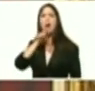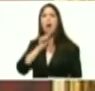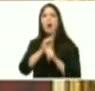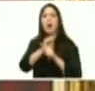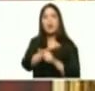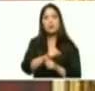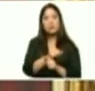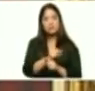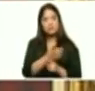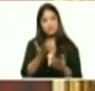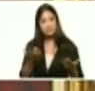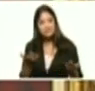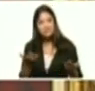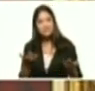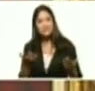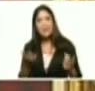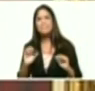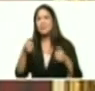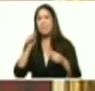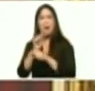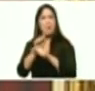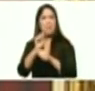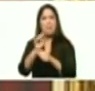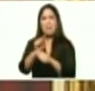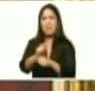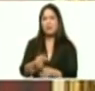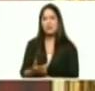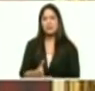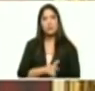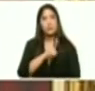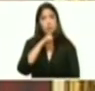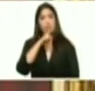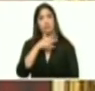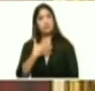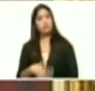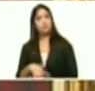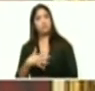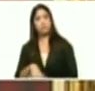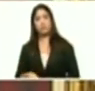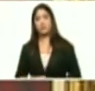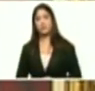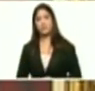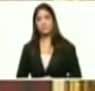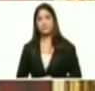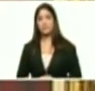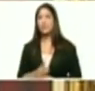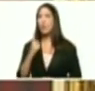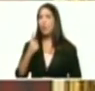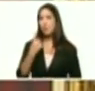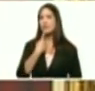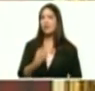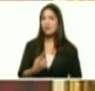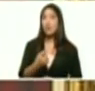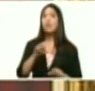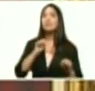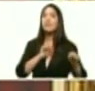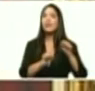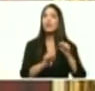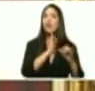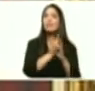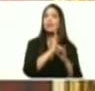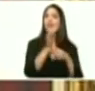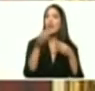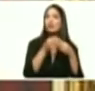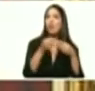o no, y lanzó un poco, de barbaridades, una de las barbaridades, fue haber defendido, el Dollar Today,